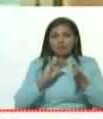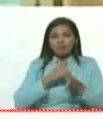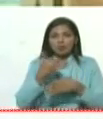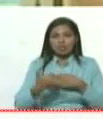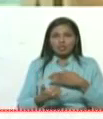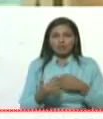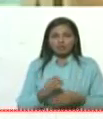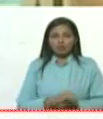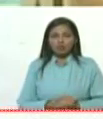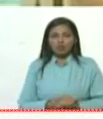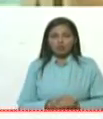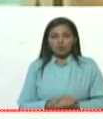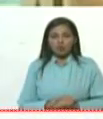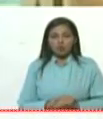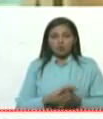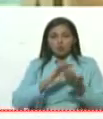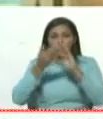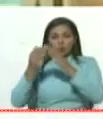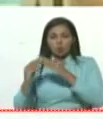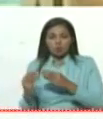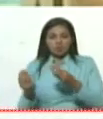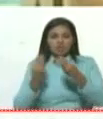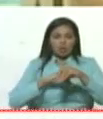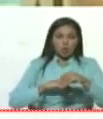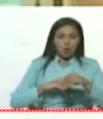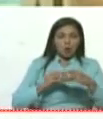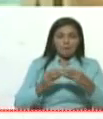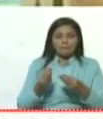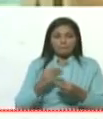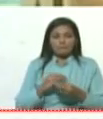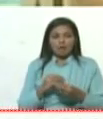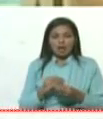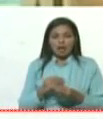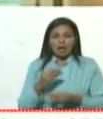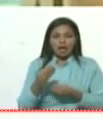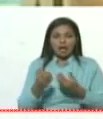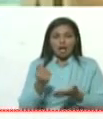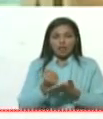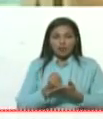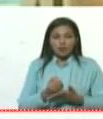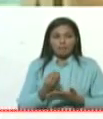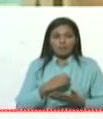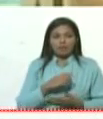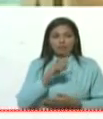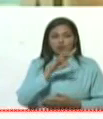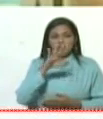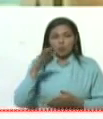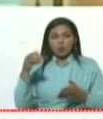bien, de los consejos comunales en autogestión popular,